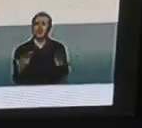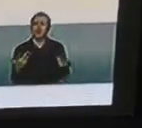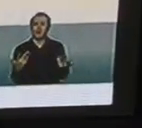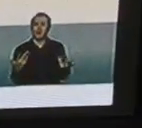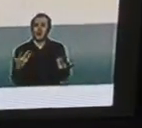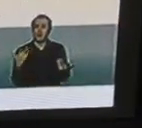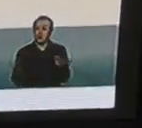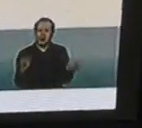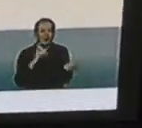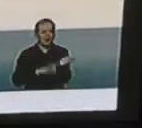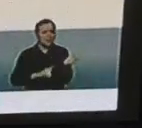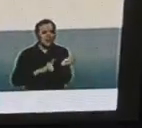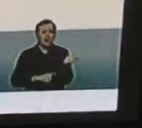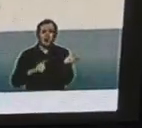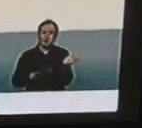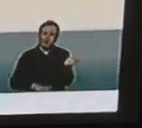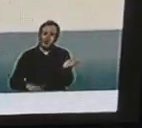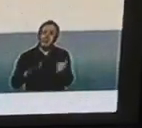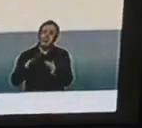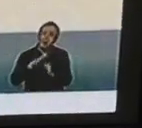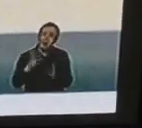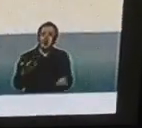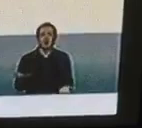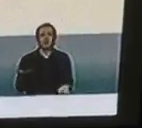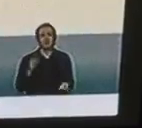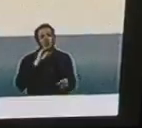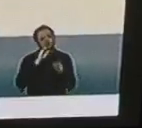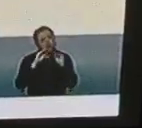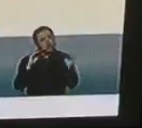pacífico. Por favor, un llamado